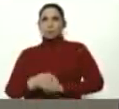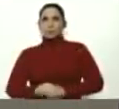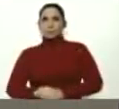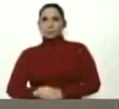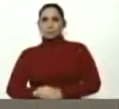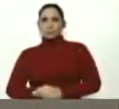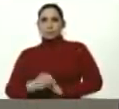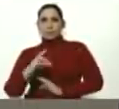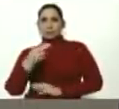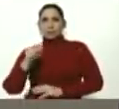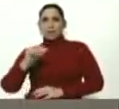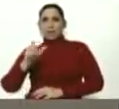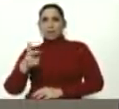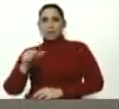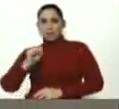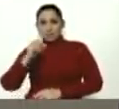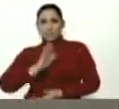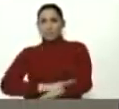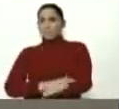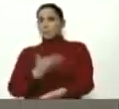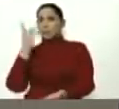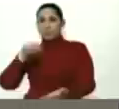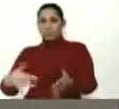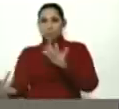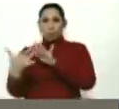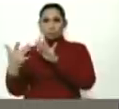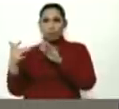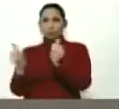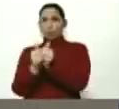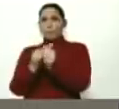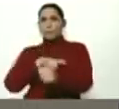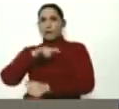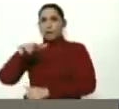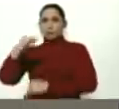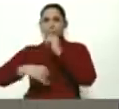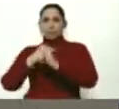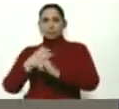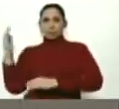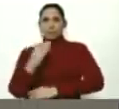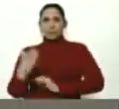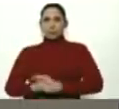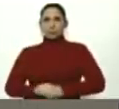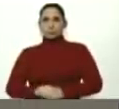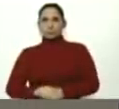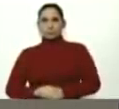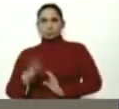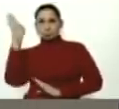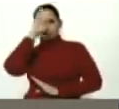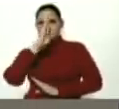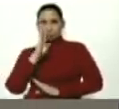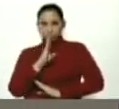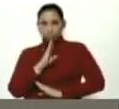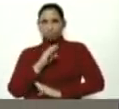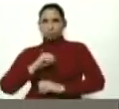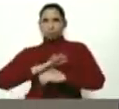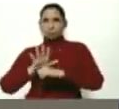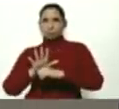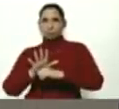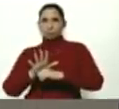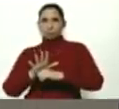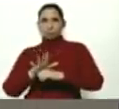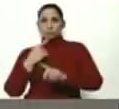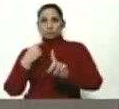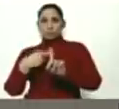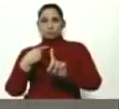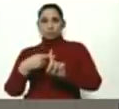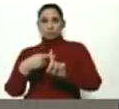de Chagas, hipertenso, tuvo contacto con un viajero internacional procedente de Brasil que era COVID-19